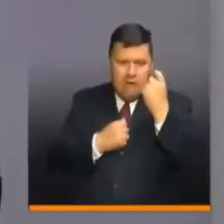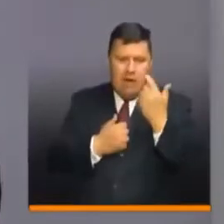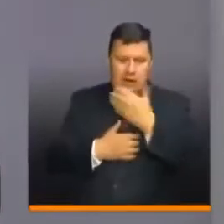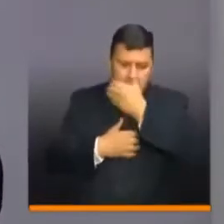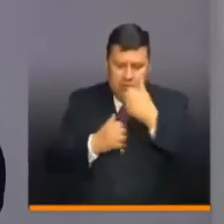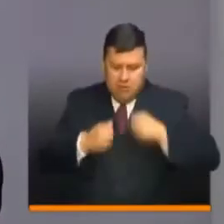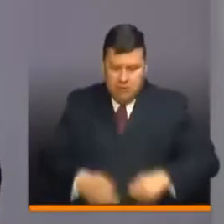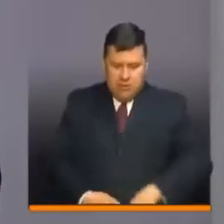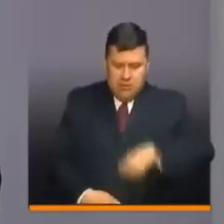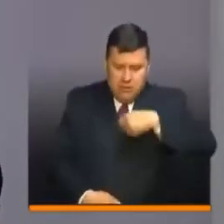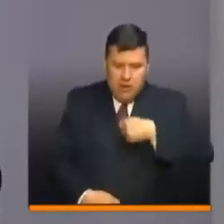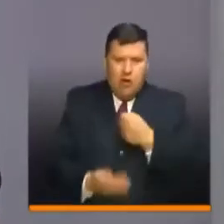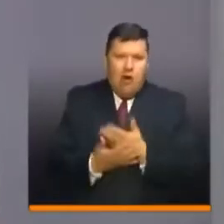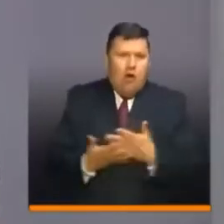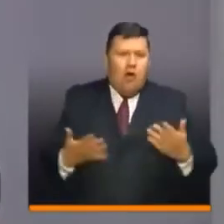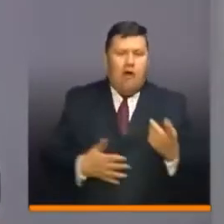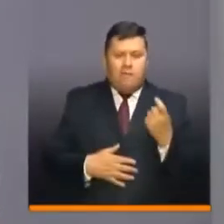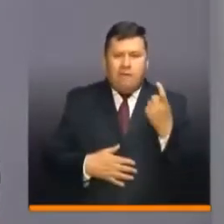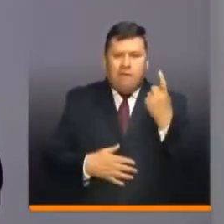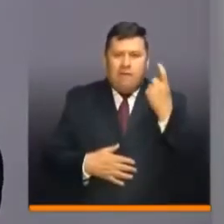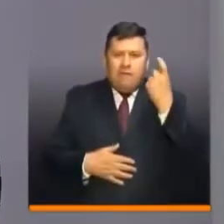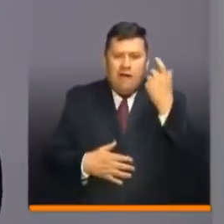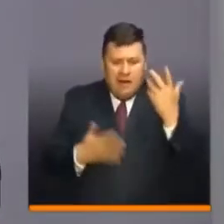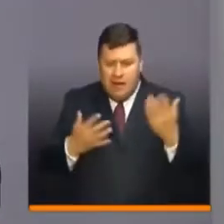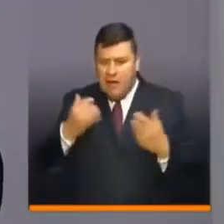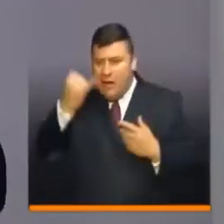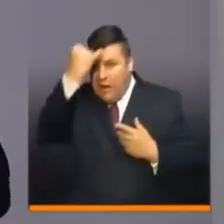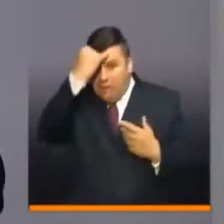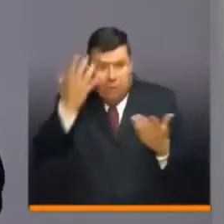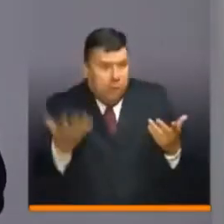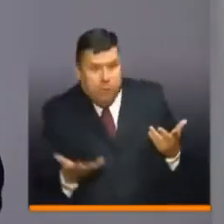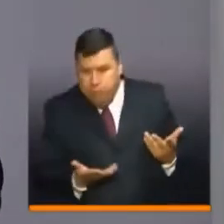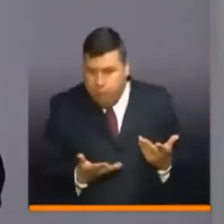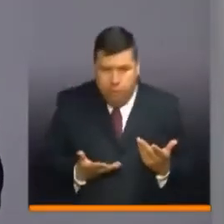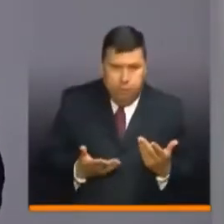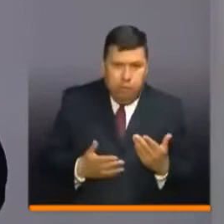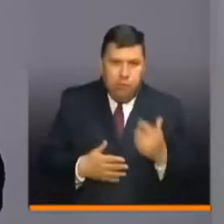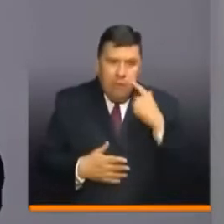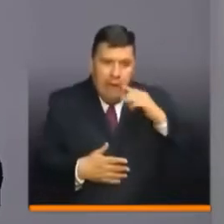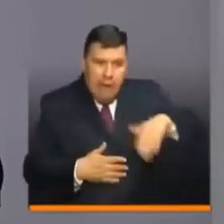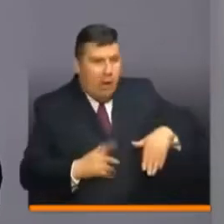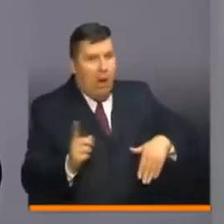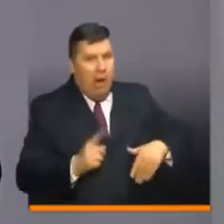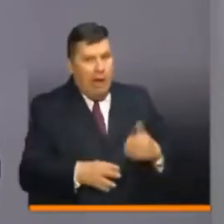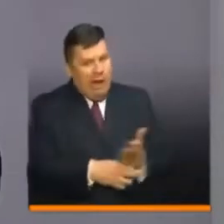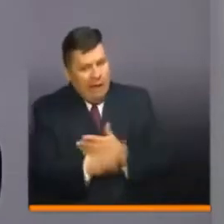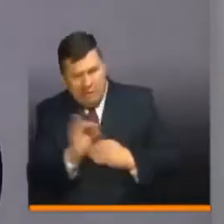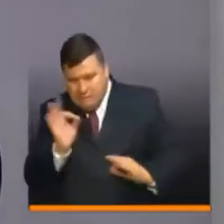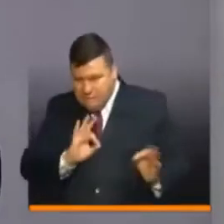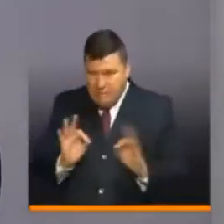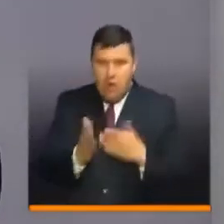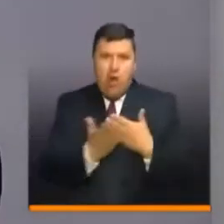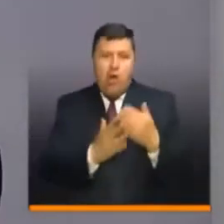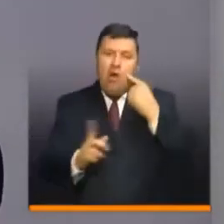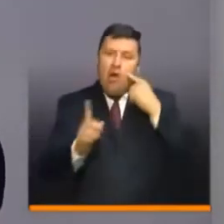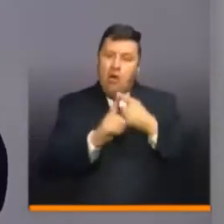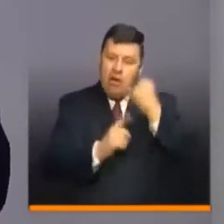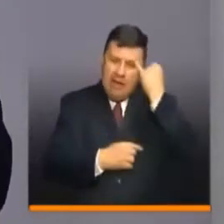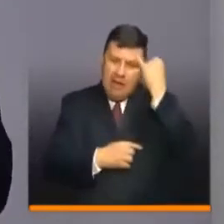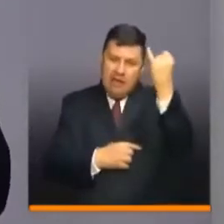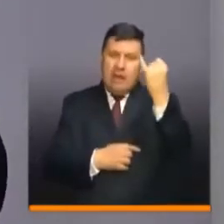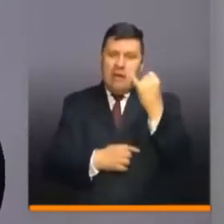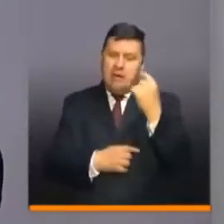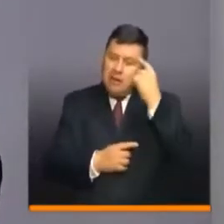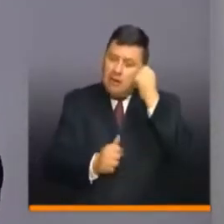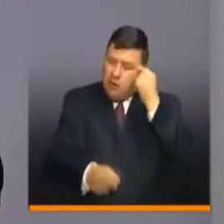años que nos falten elementos para poder nuestros médicos enfermeros y técnicos tenemos que estar muy bien preparados y está la idea es esa reserva